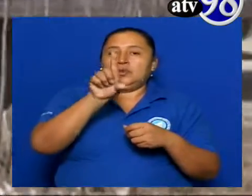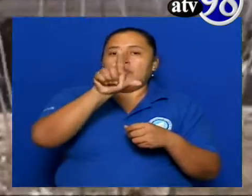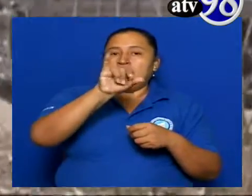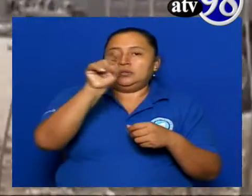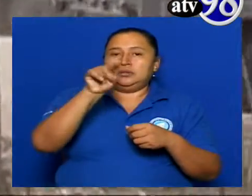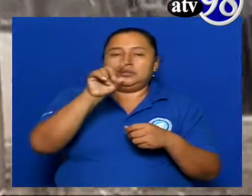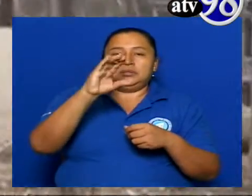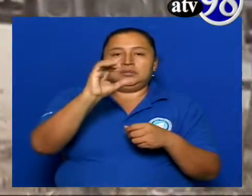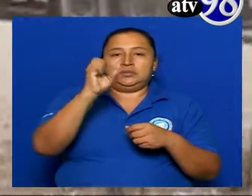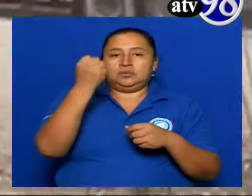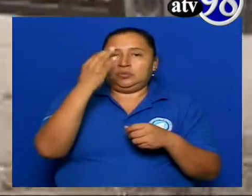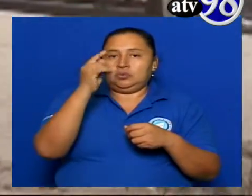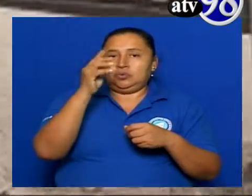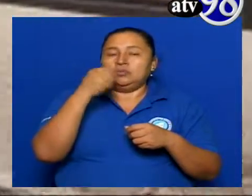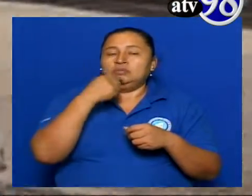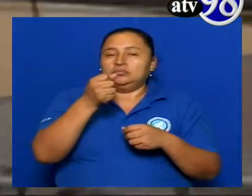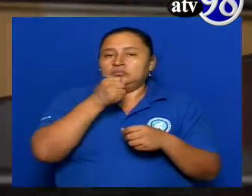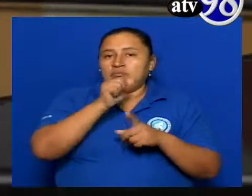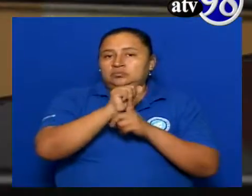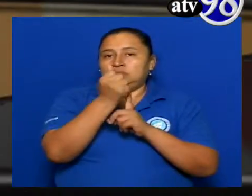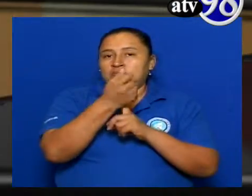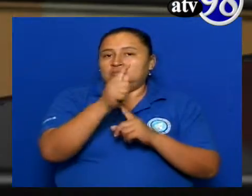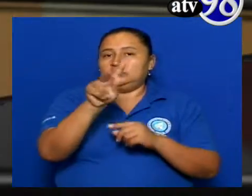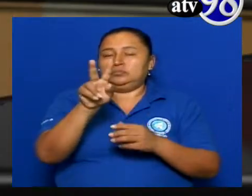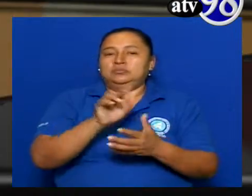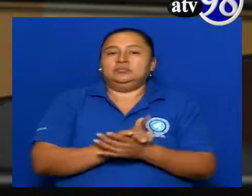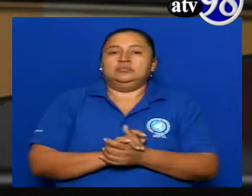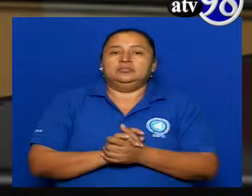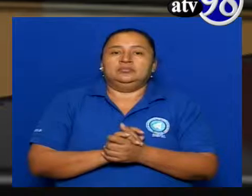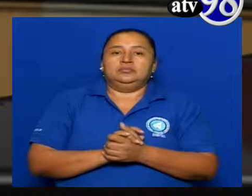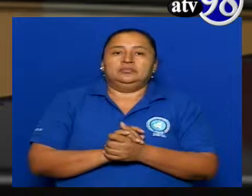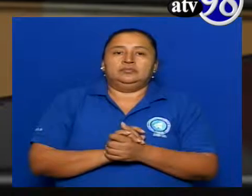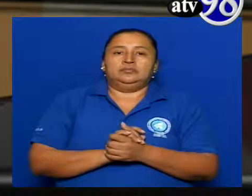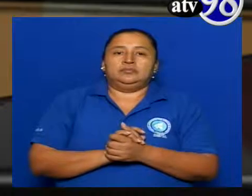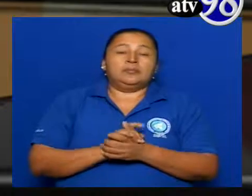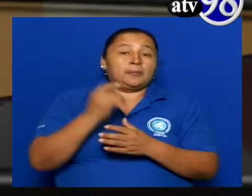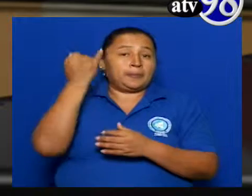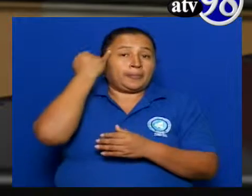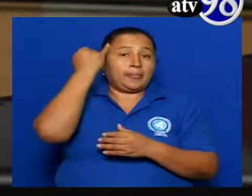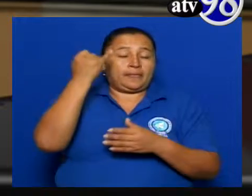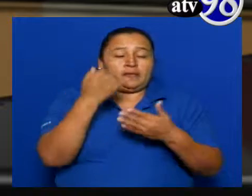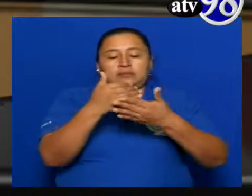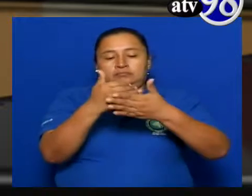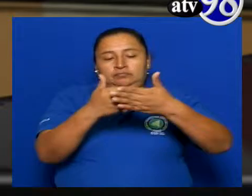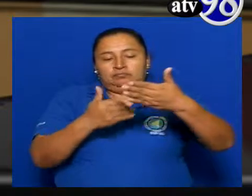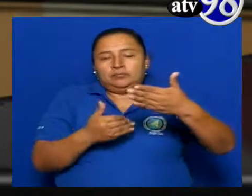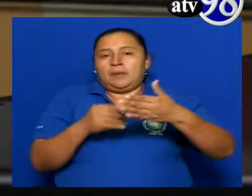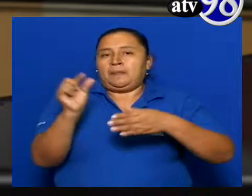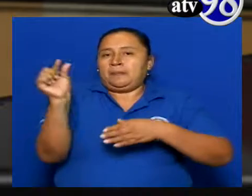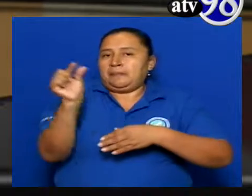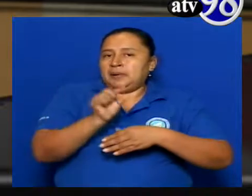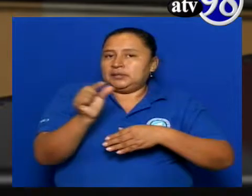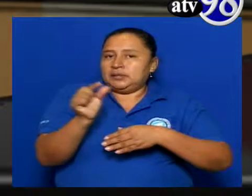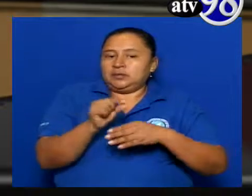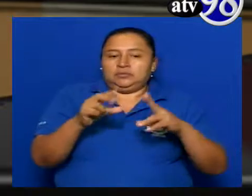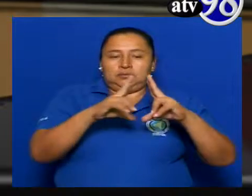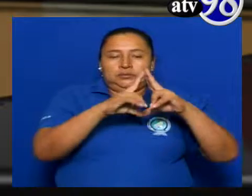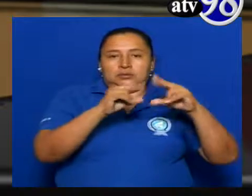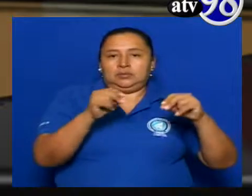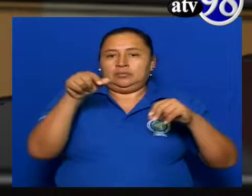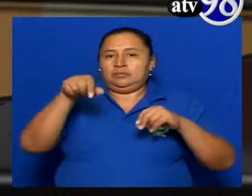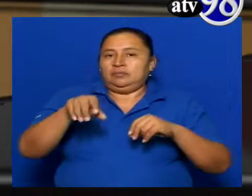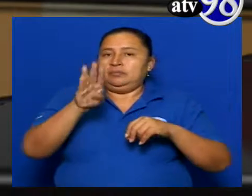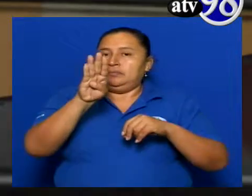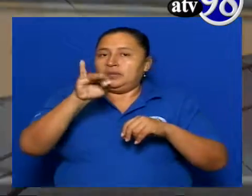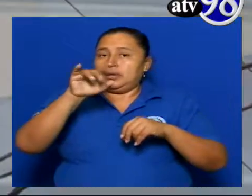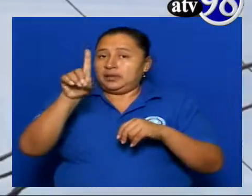Escoto, Noticias Asamblea TV. La iniciativa de decreto de préstamo entre la República de Nicaragua y el Banco Interamericano de